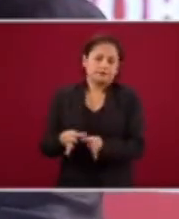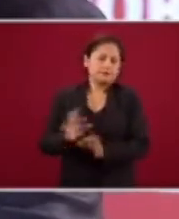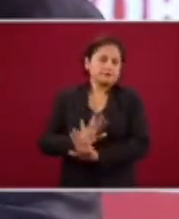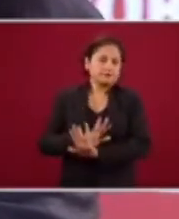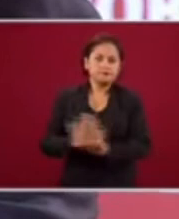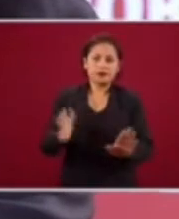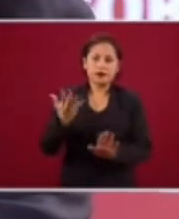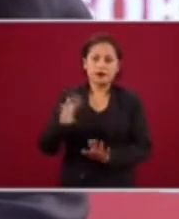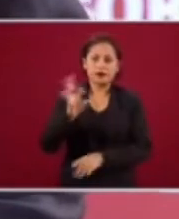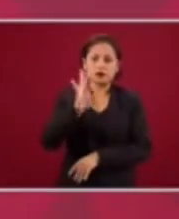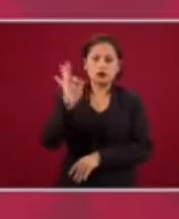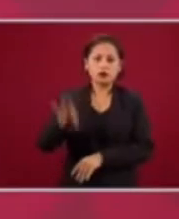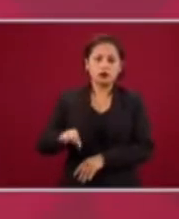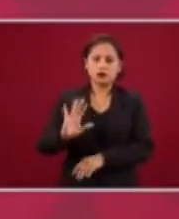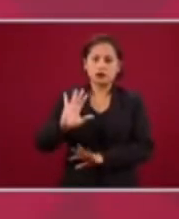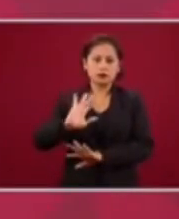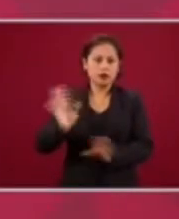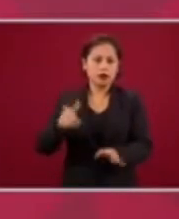una